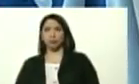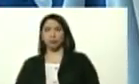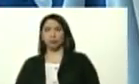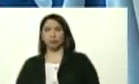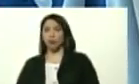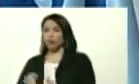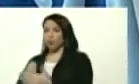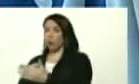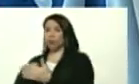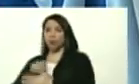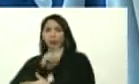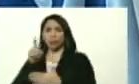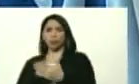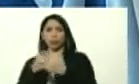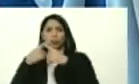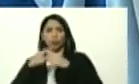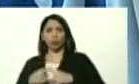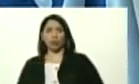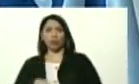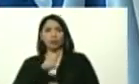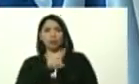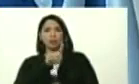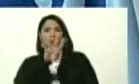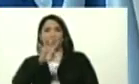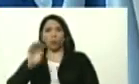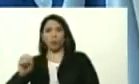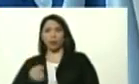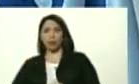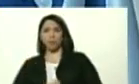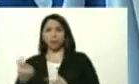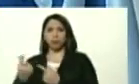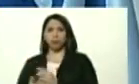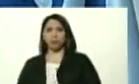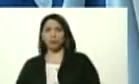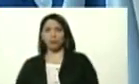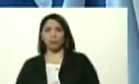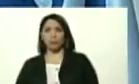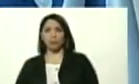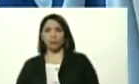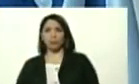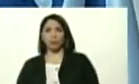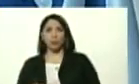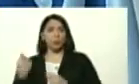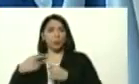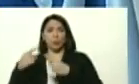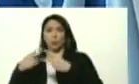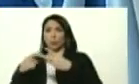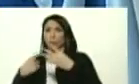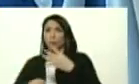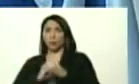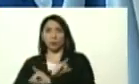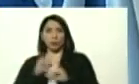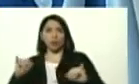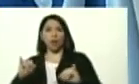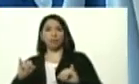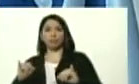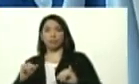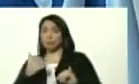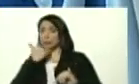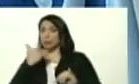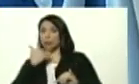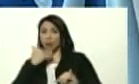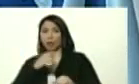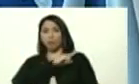contra un total de 140 procesados. Y obviamente pues los demás están en vías también de